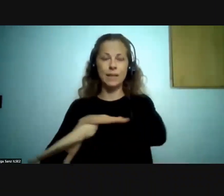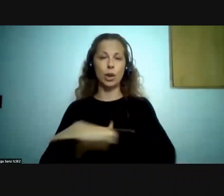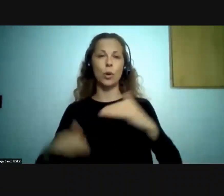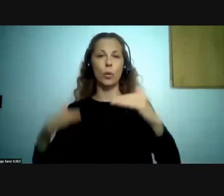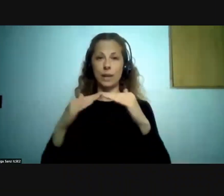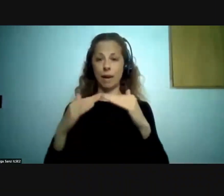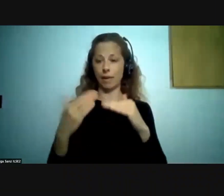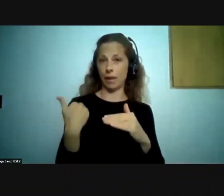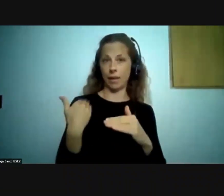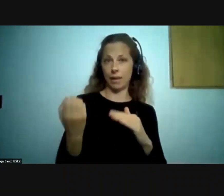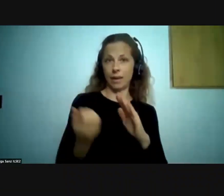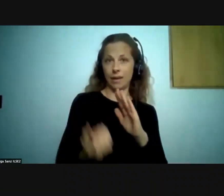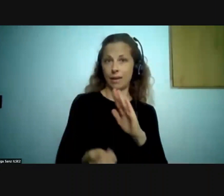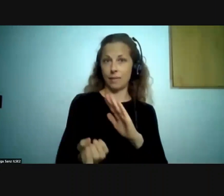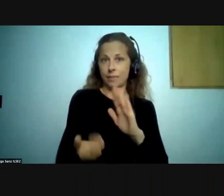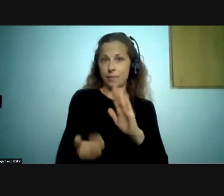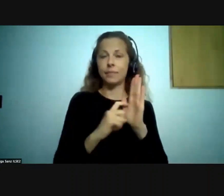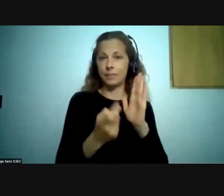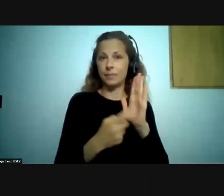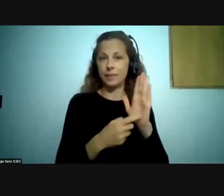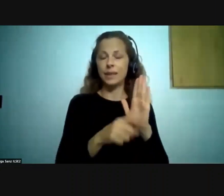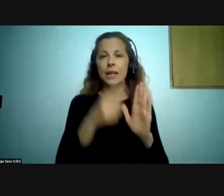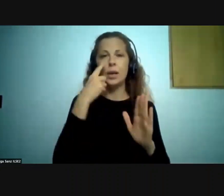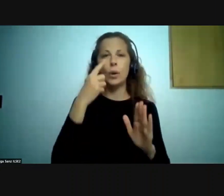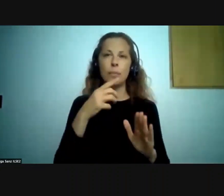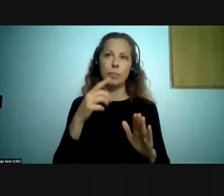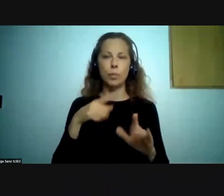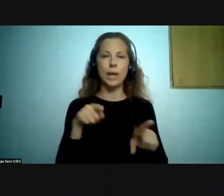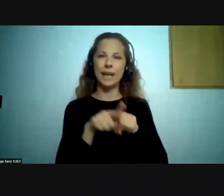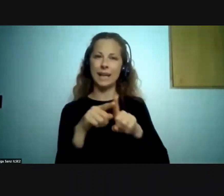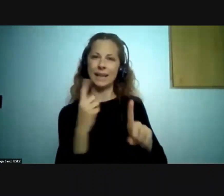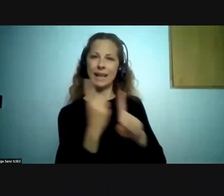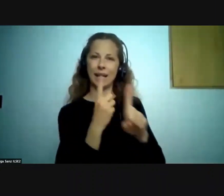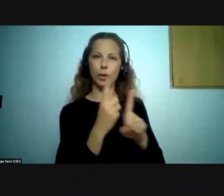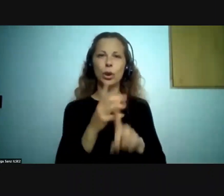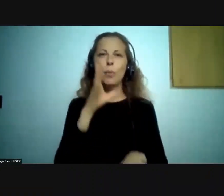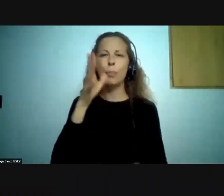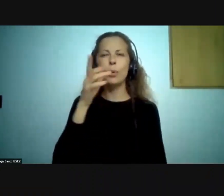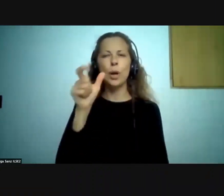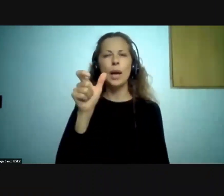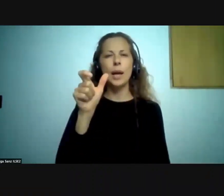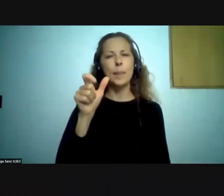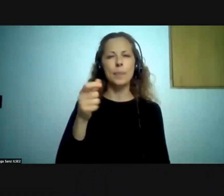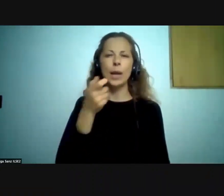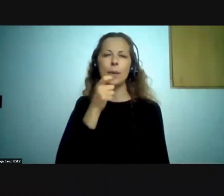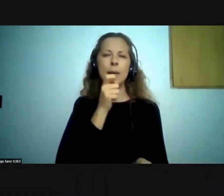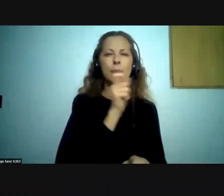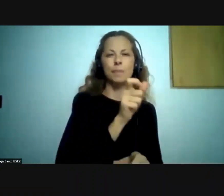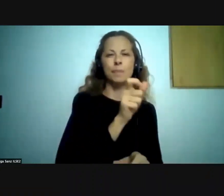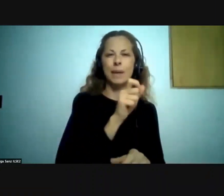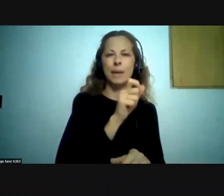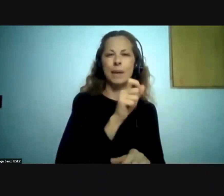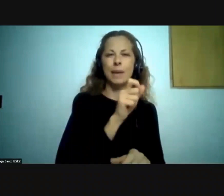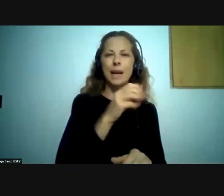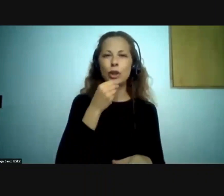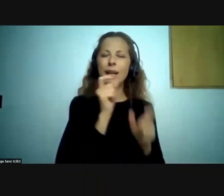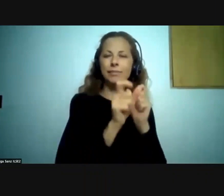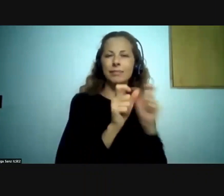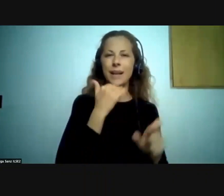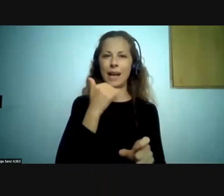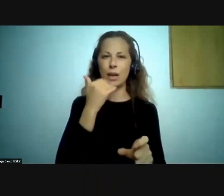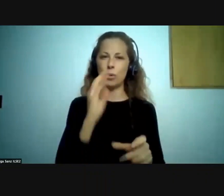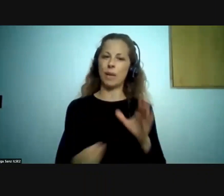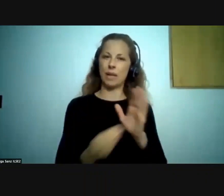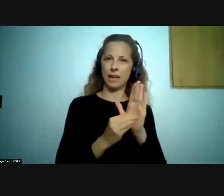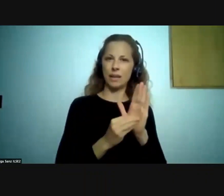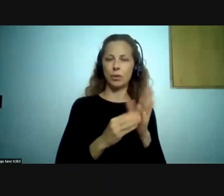sido muy criticada por equiparar quizá el piropo con... ¿Qué te parece a ti esta ley? ¿Tú crees que le falta mucho recorrido, que tras pasar por el Consejo